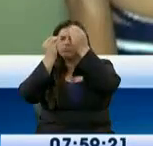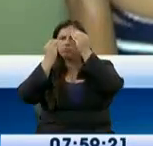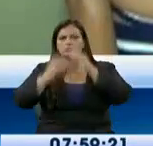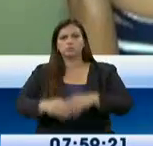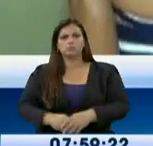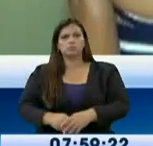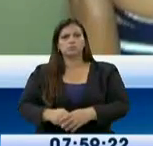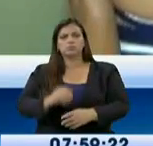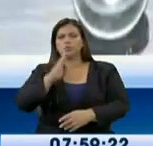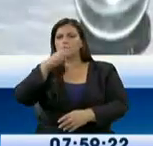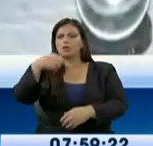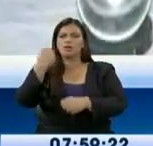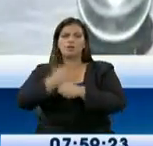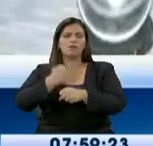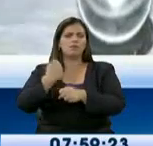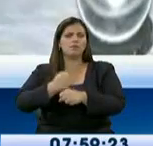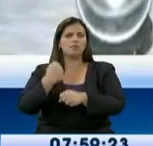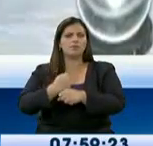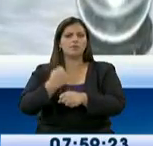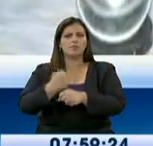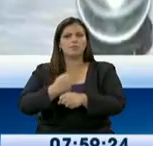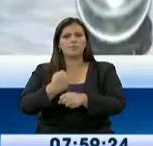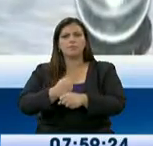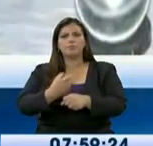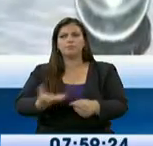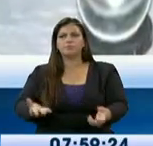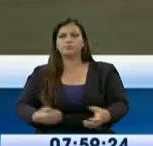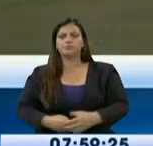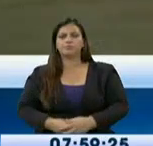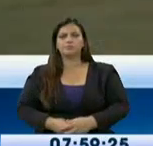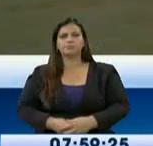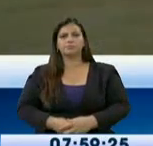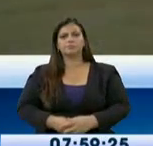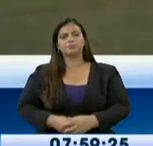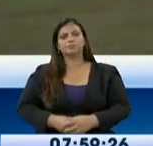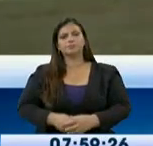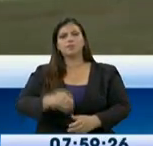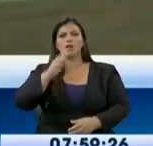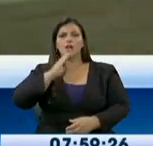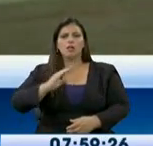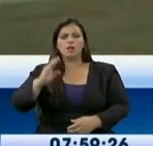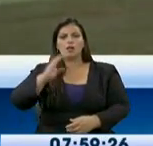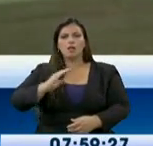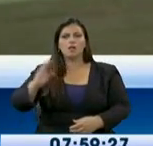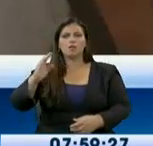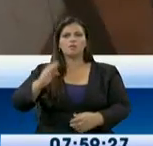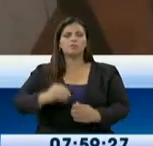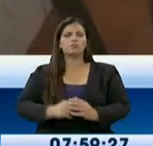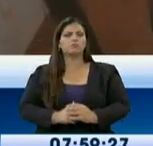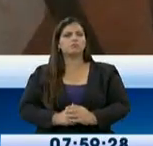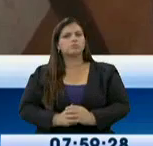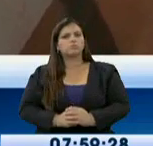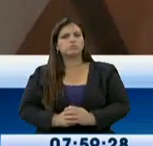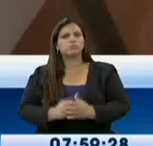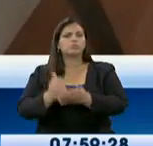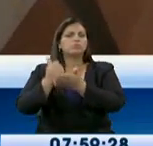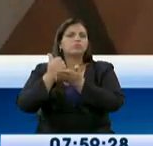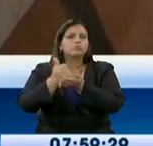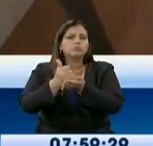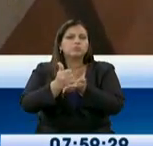trabajando con Cosmos, ¿no? Directamente, sea del canto del cerro, tanto como de las lagunas, del